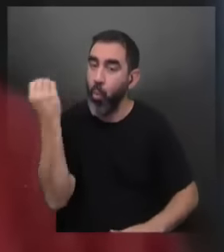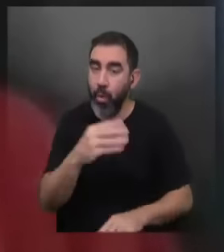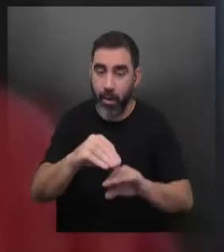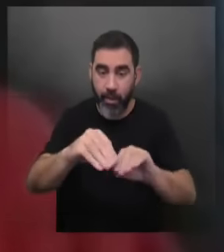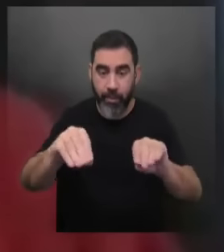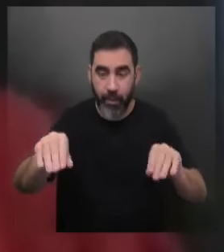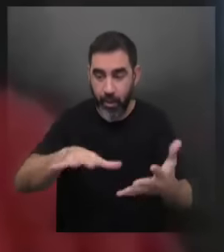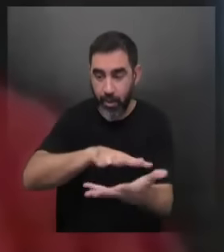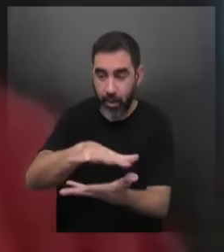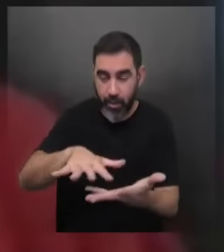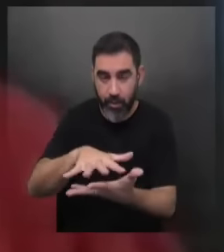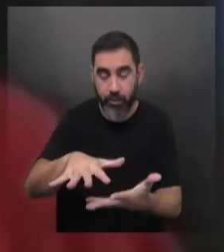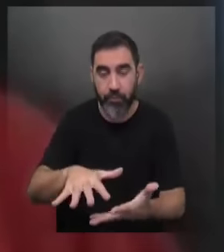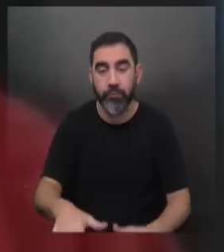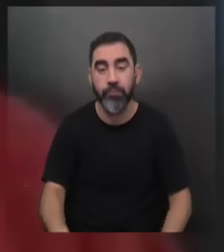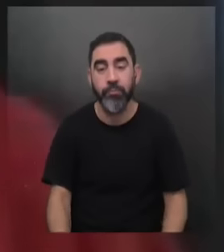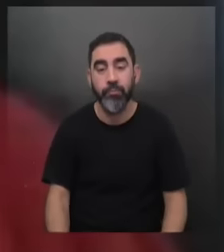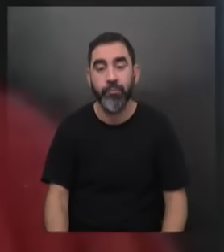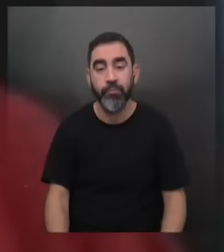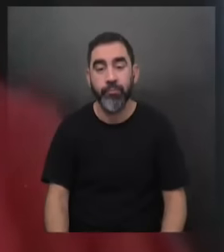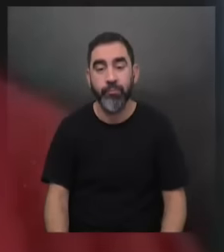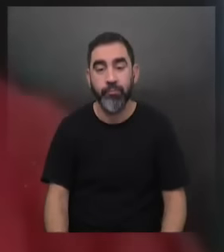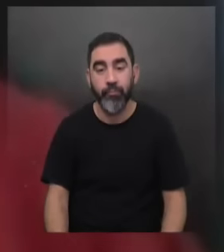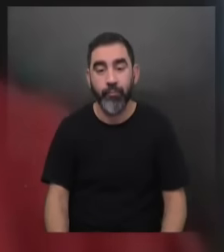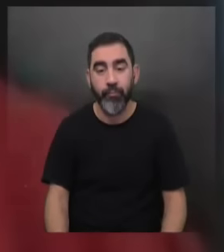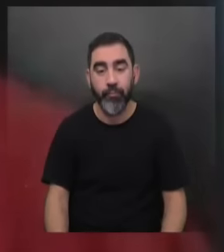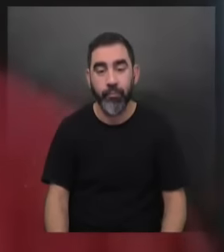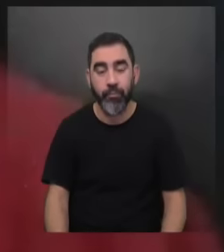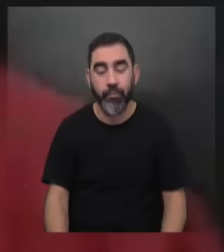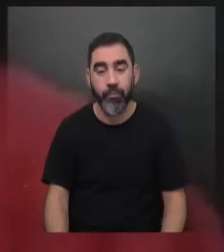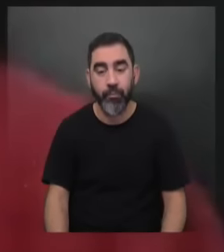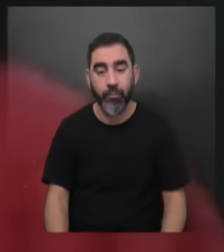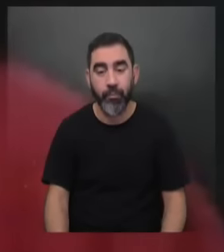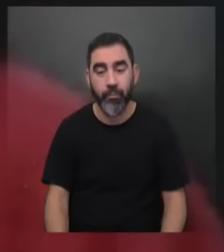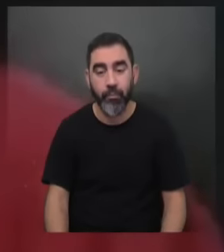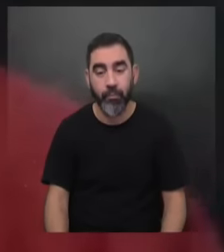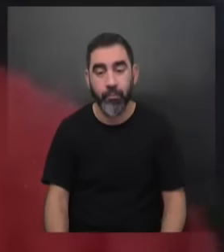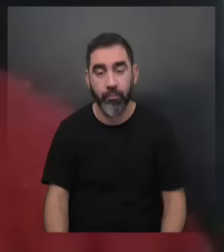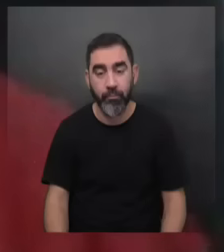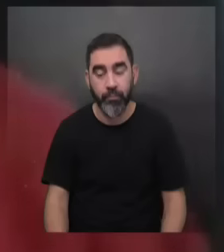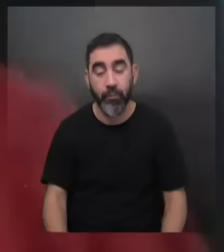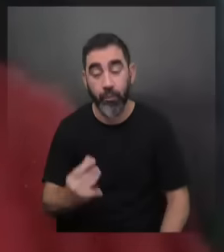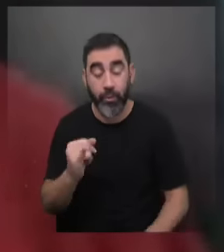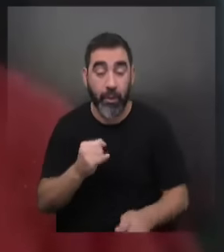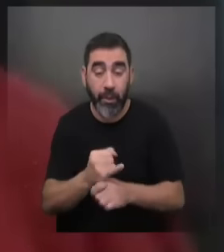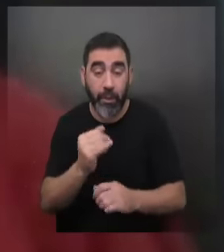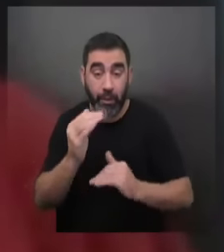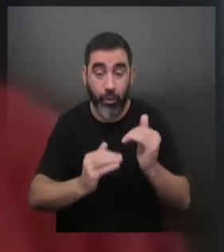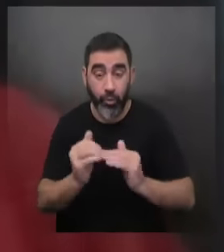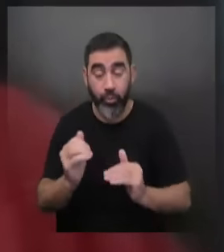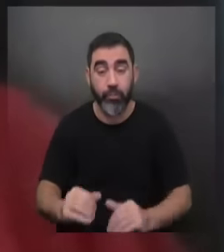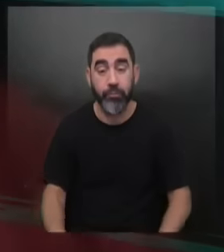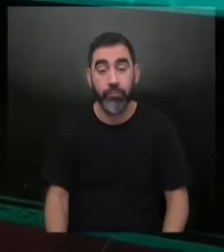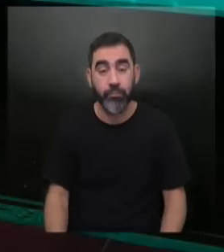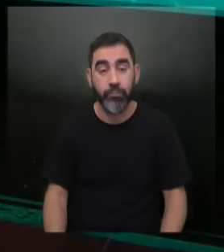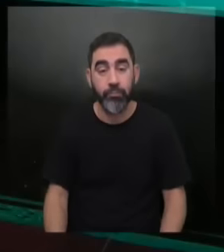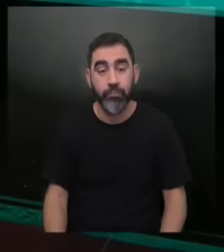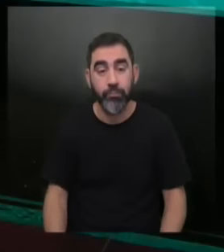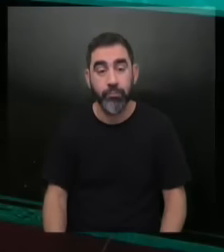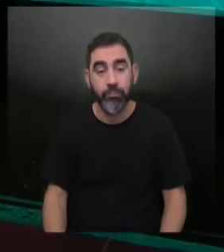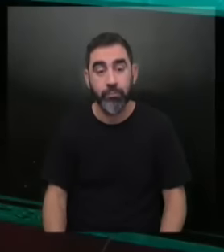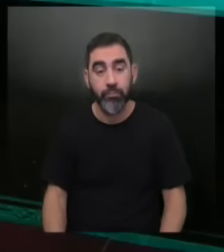eh formidable en ese sentido y este sería un error claro o sea que si no entiendo mal